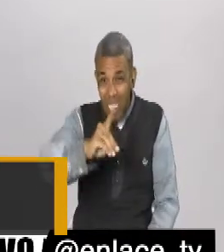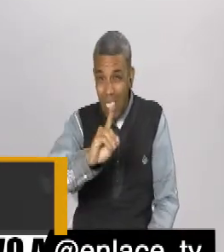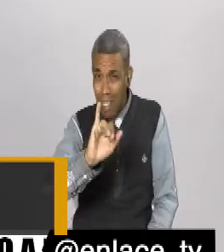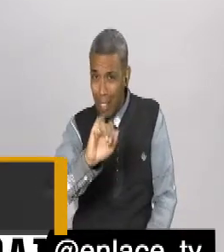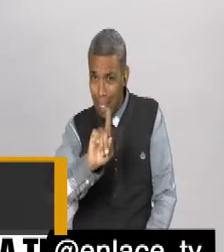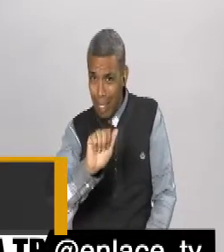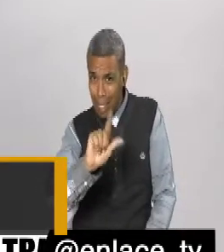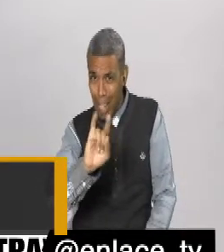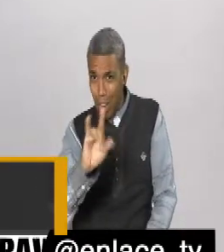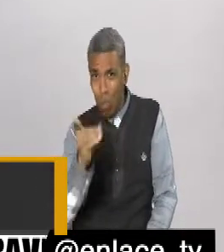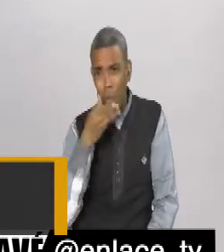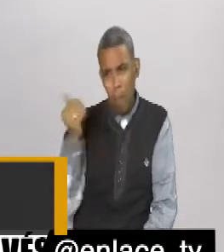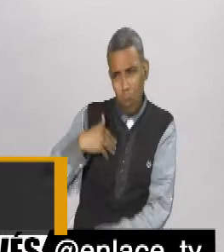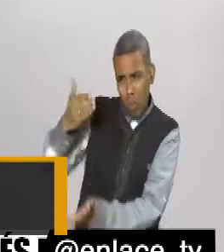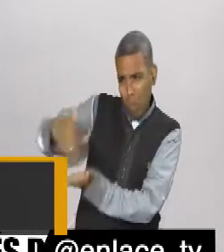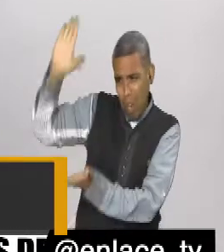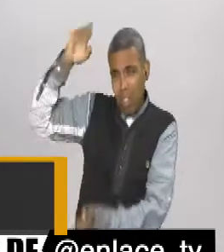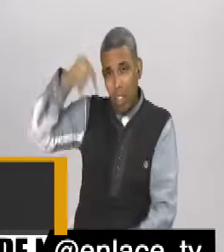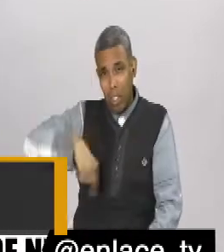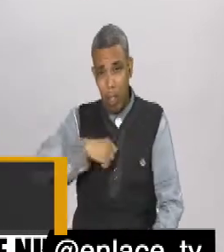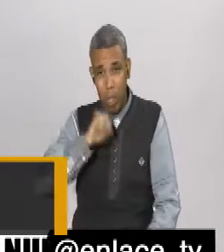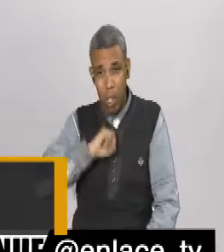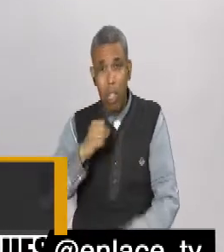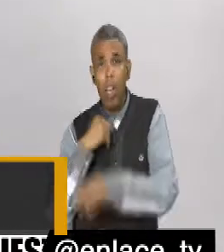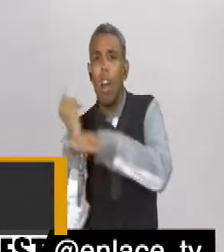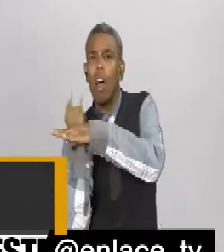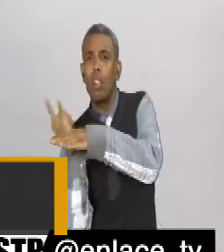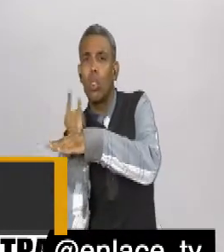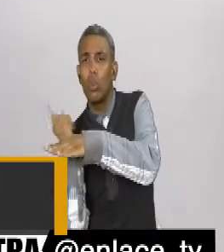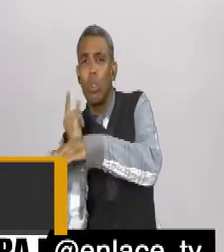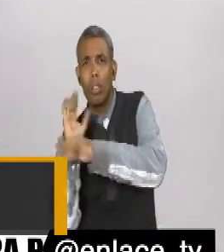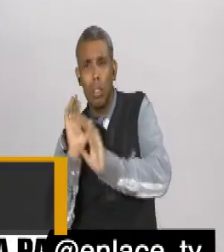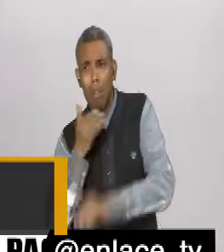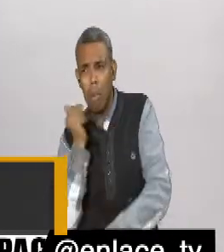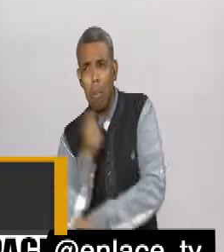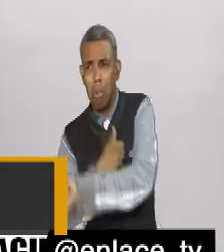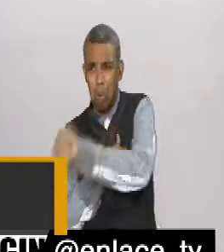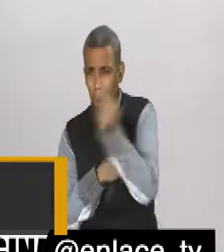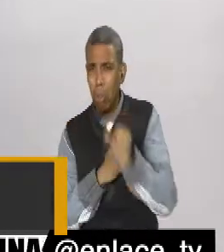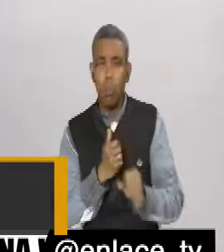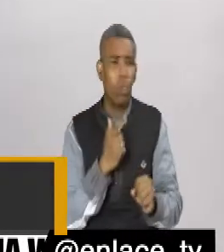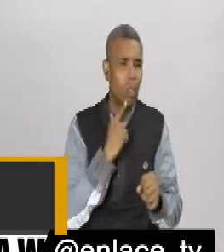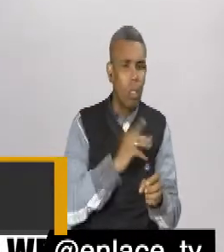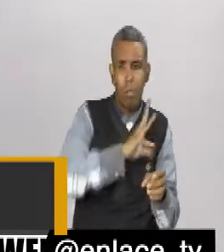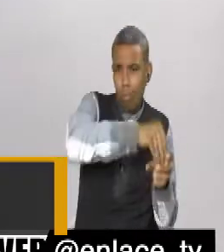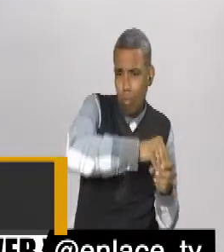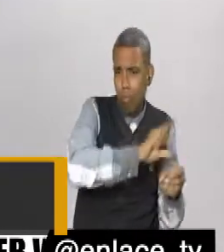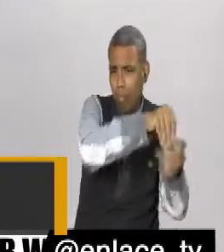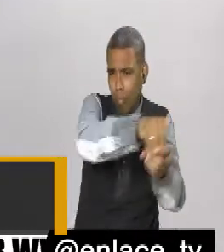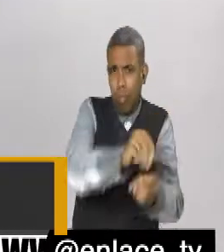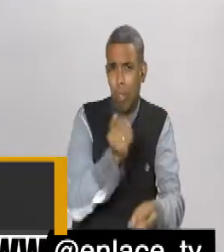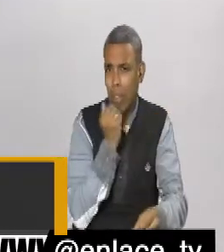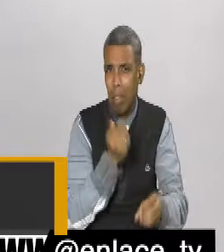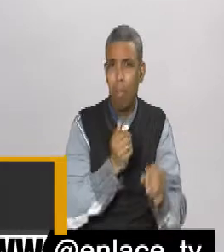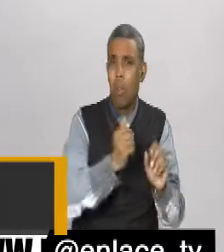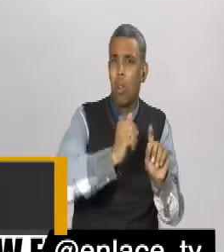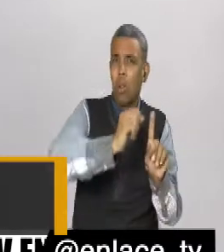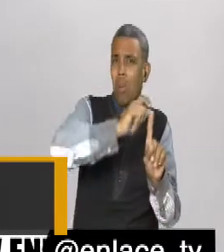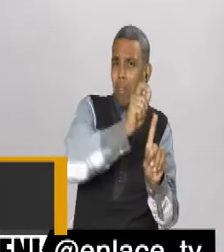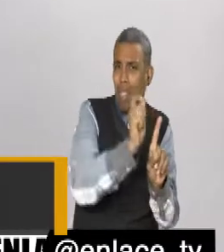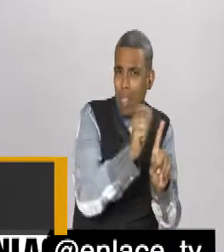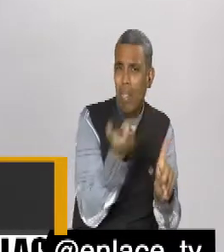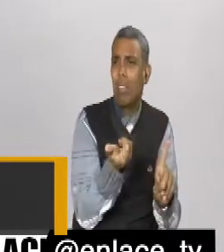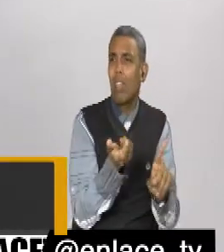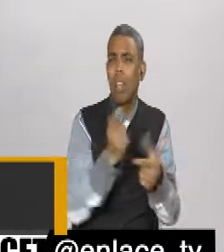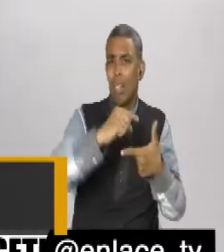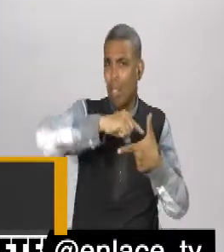en nuestra ciudad y que de alguna forma esos usuarios trasladen a otra EPS que sí le cumpla al hospital, porque lo contrario, quien está